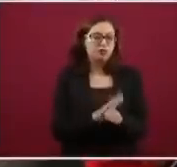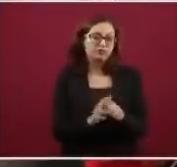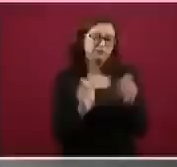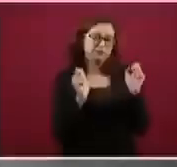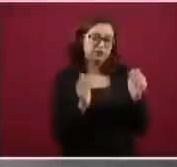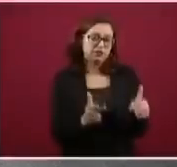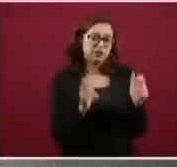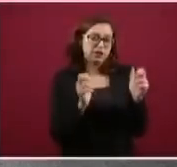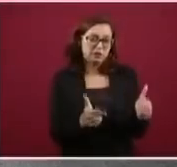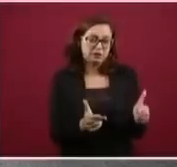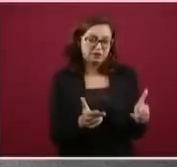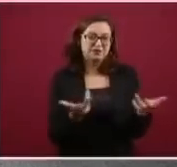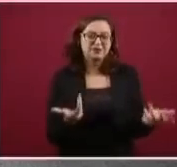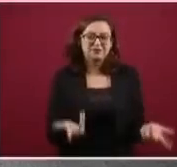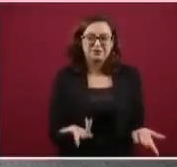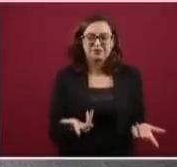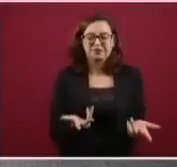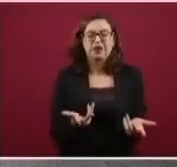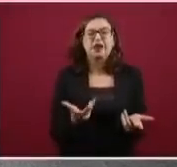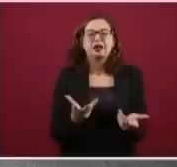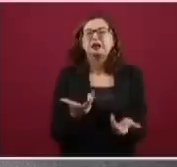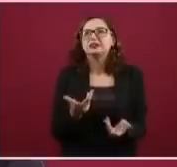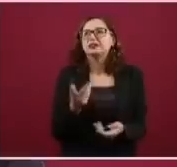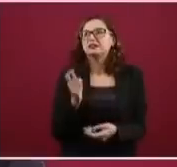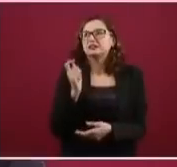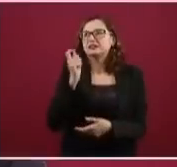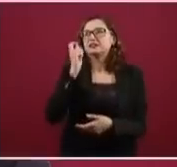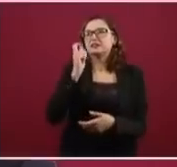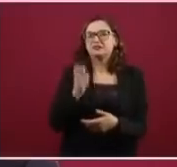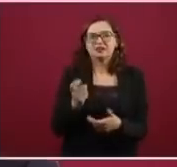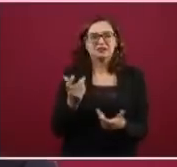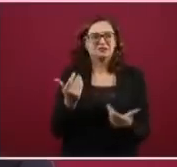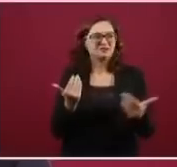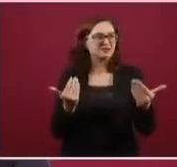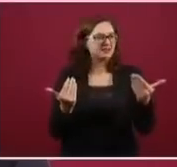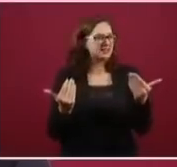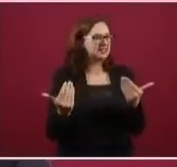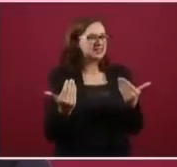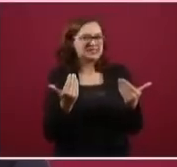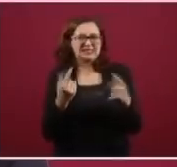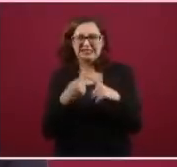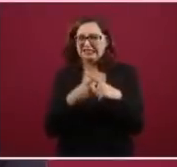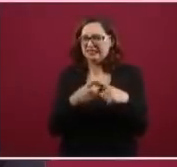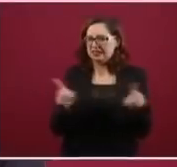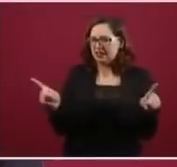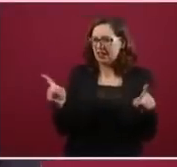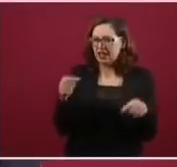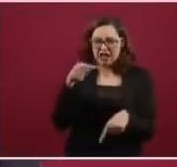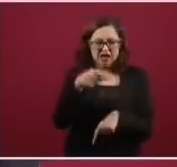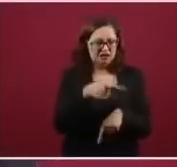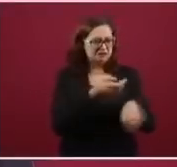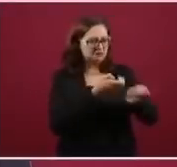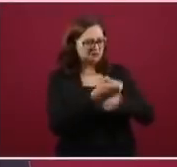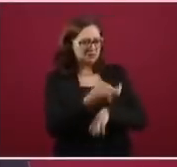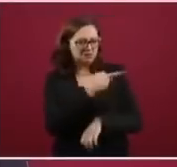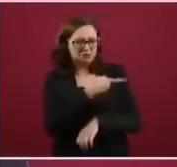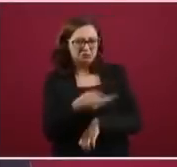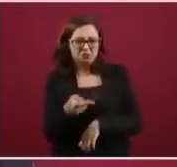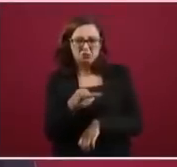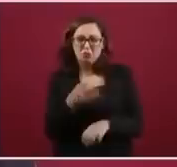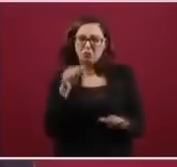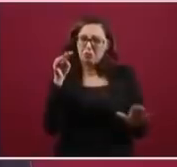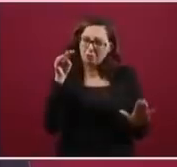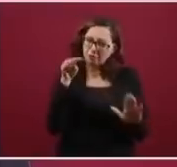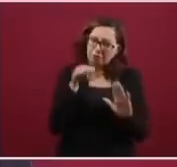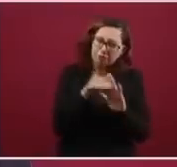ya no solamente tenemos un país de grandes contrastes sino que los estados pobres o están estancados o incluso se han